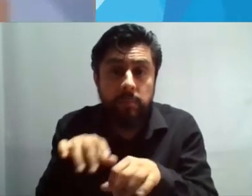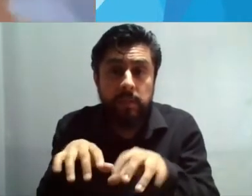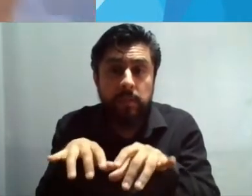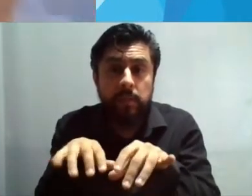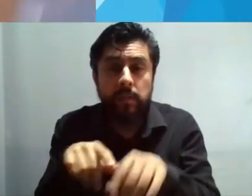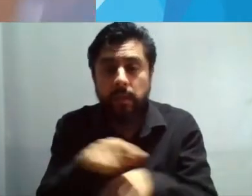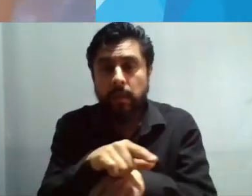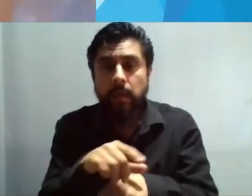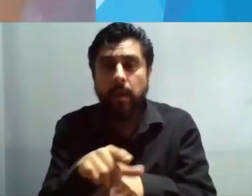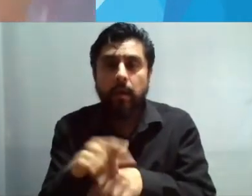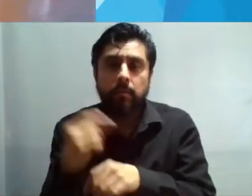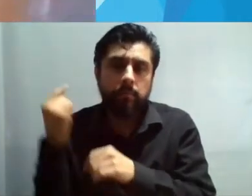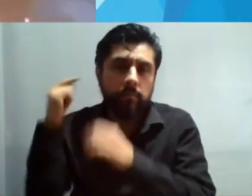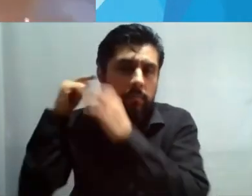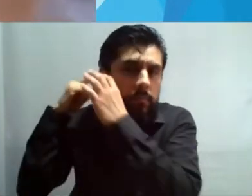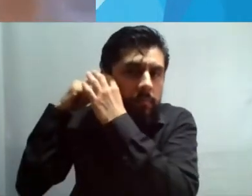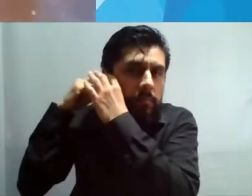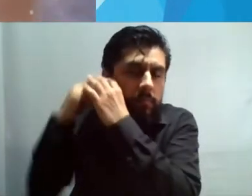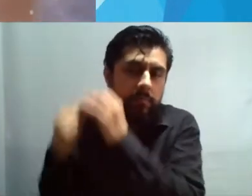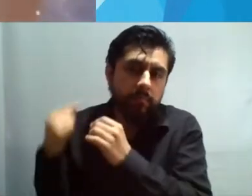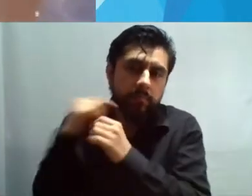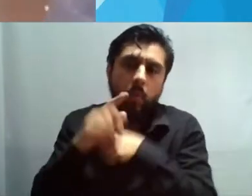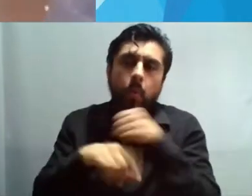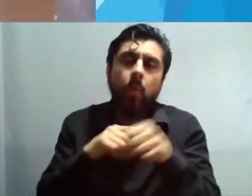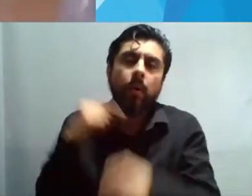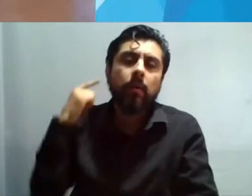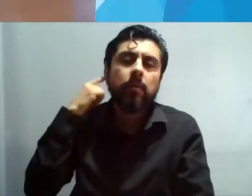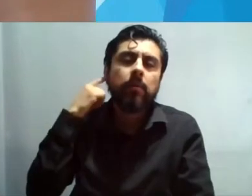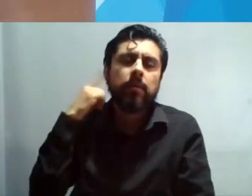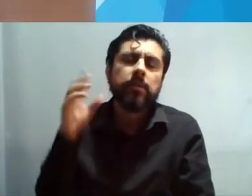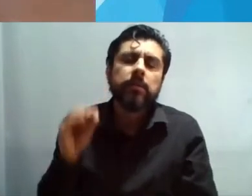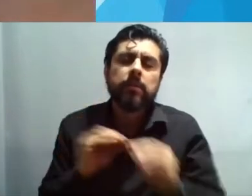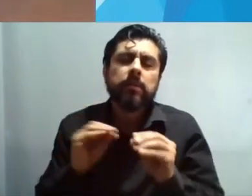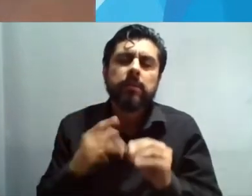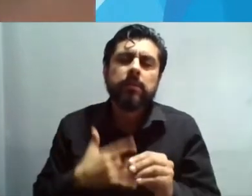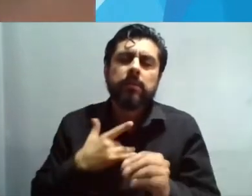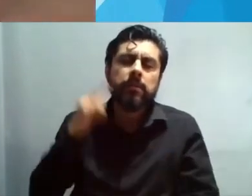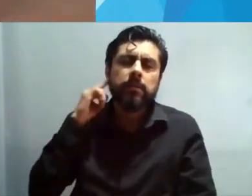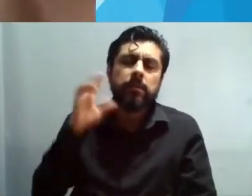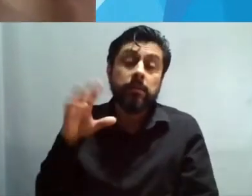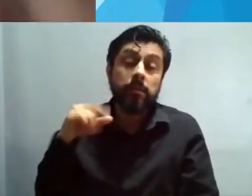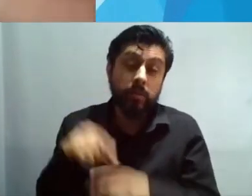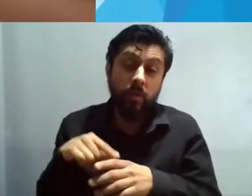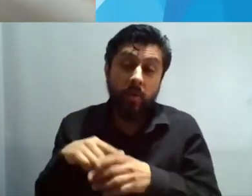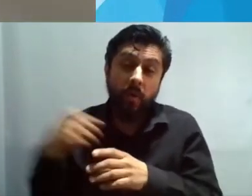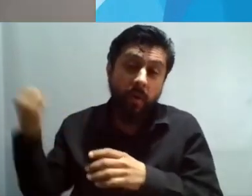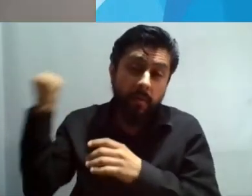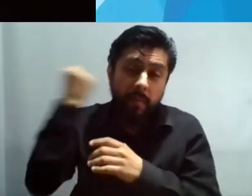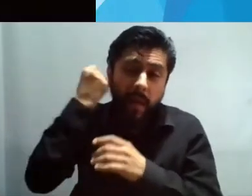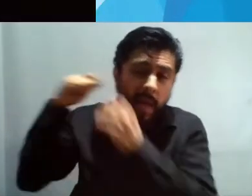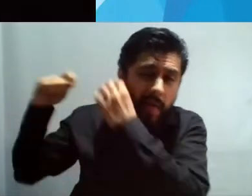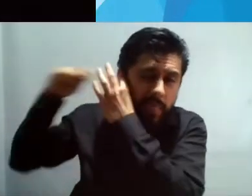acudir ante la duda de que se mete algo al oído, que sentimos que se mueve, en fin. No querer matarlo, no querer picarlo adentro,